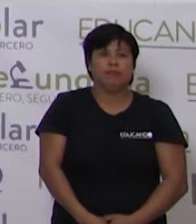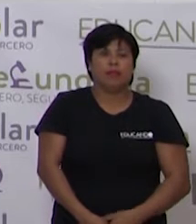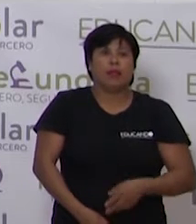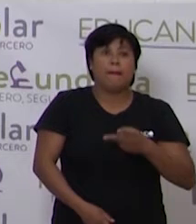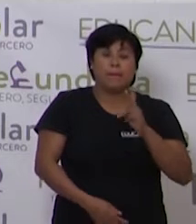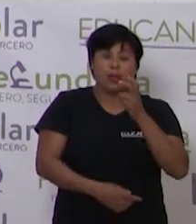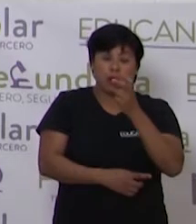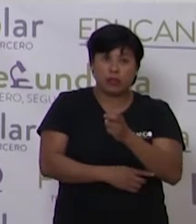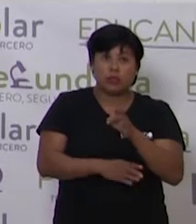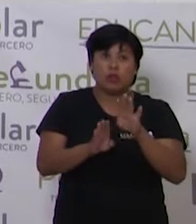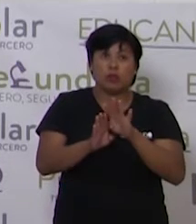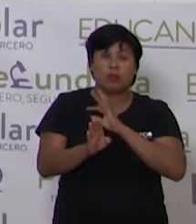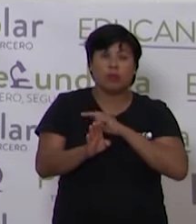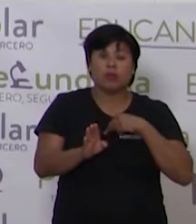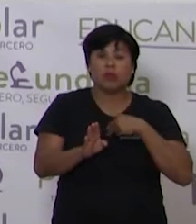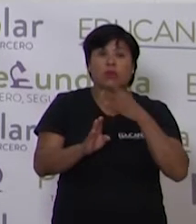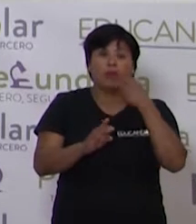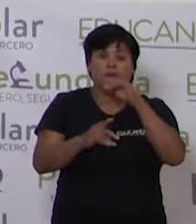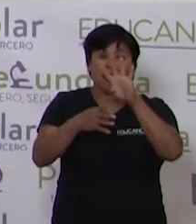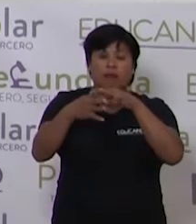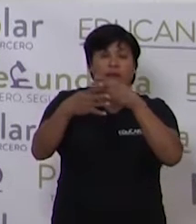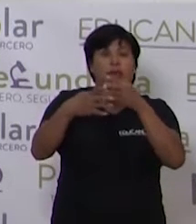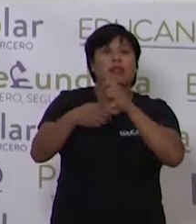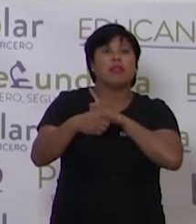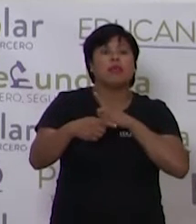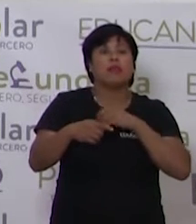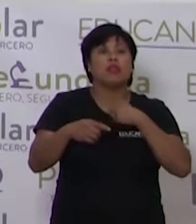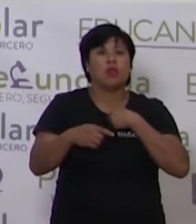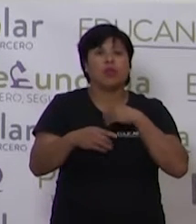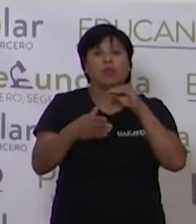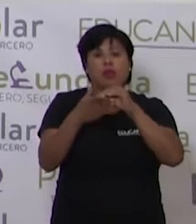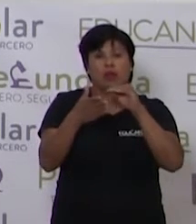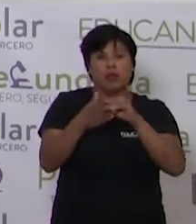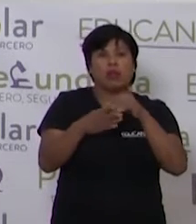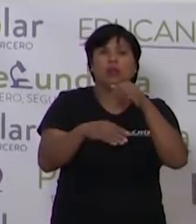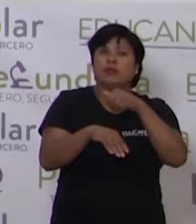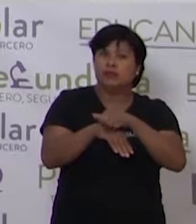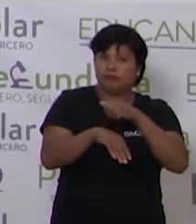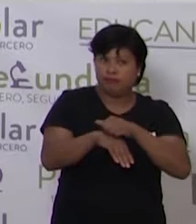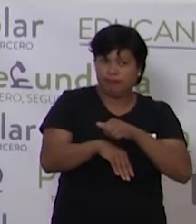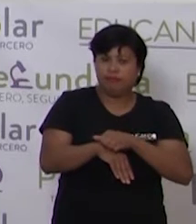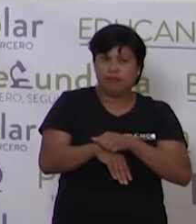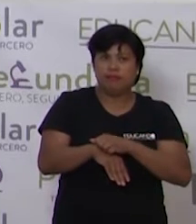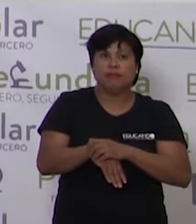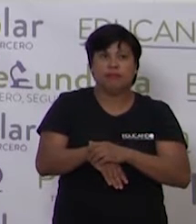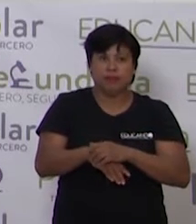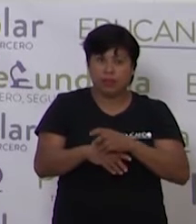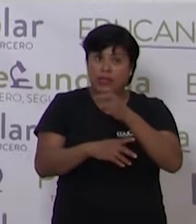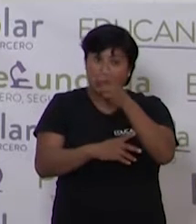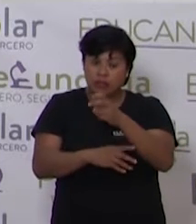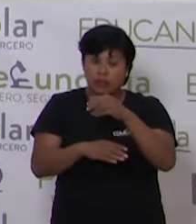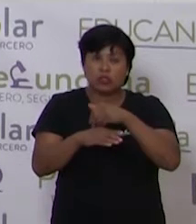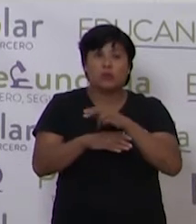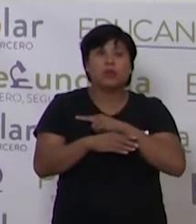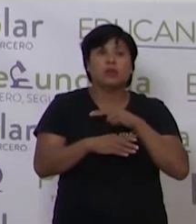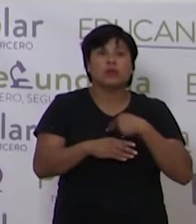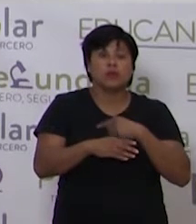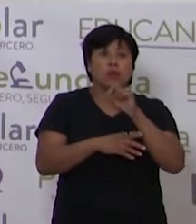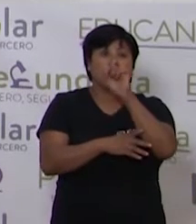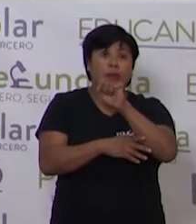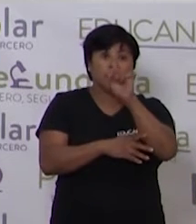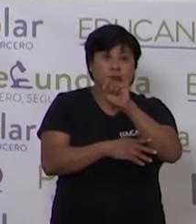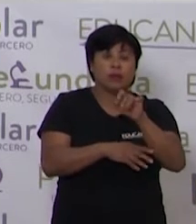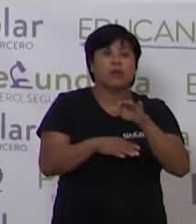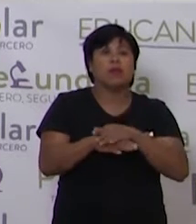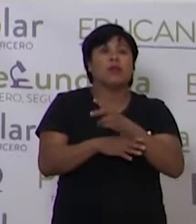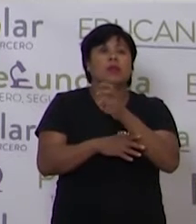Pero para graficar tengo que identificar mis coordenadas. Las coordenadas que las vamos a describir